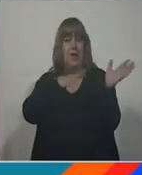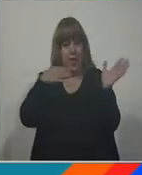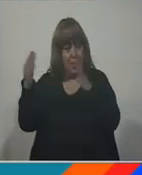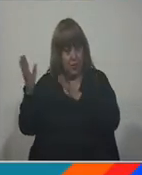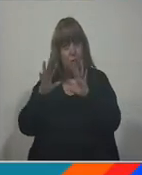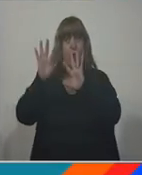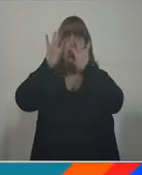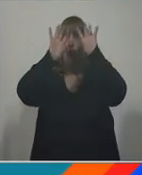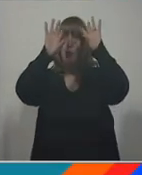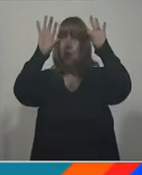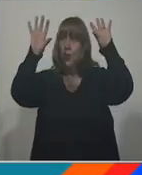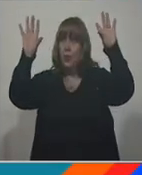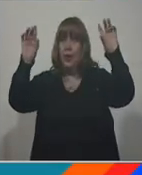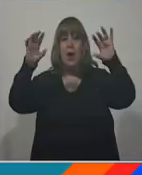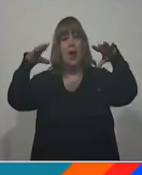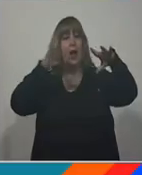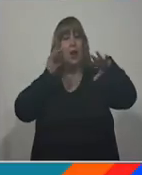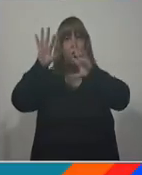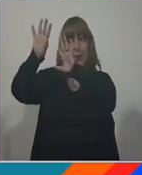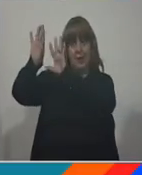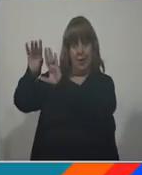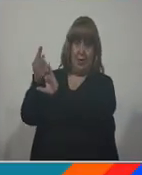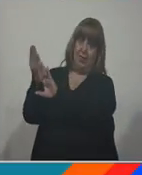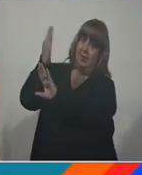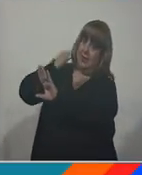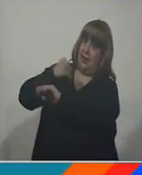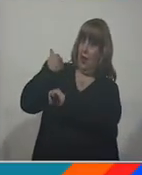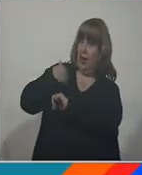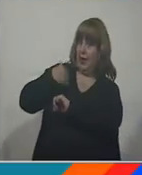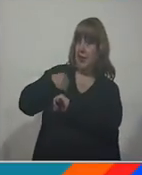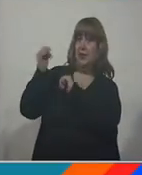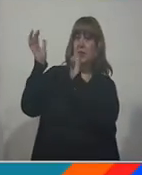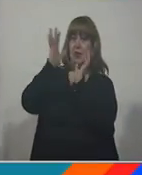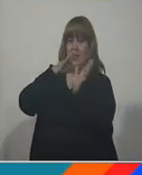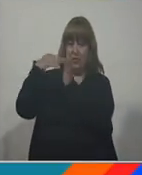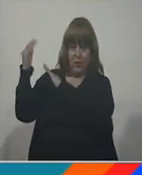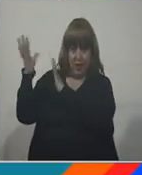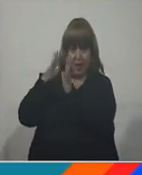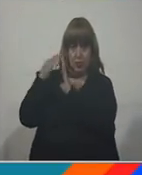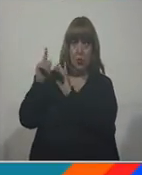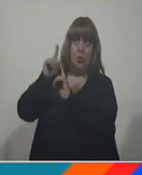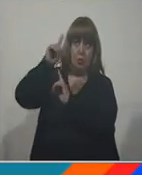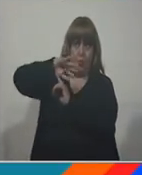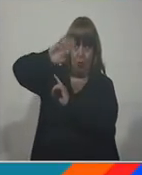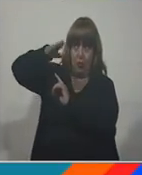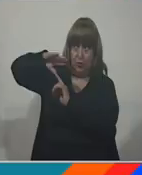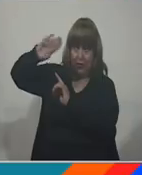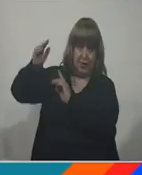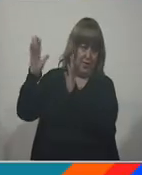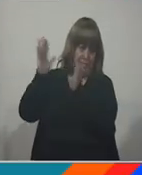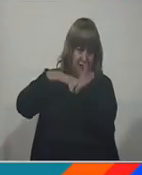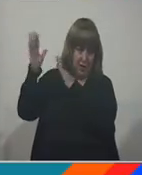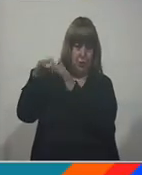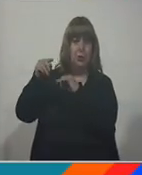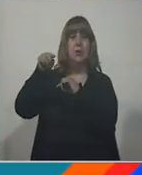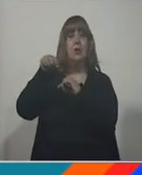y la posibilidad de algo de nieve. Para el lado argentino, mucho viento en lo que es la parte de alta montaña del lado nuestro.